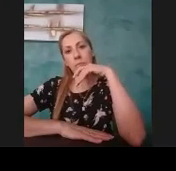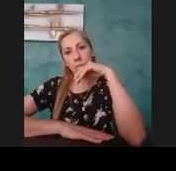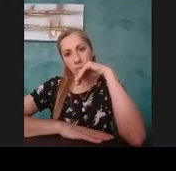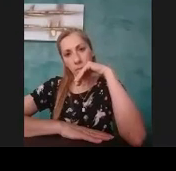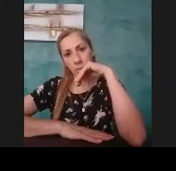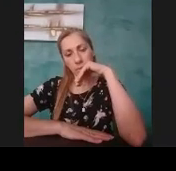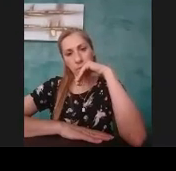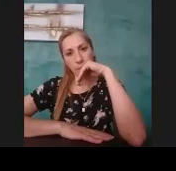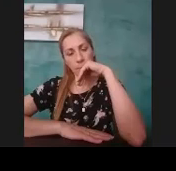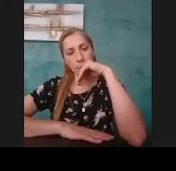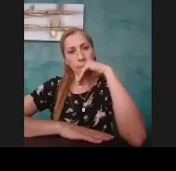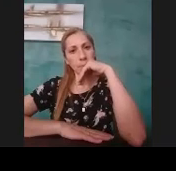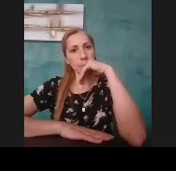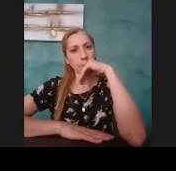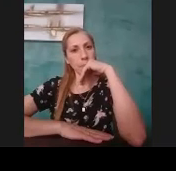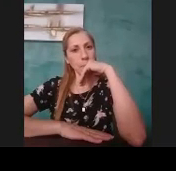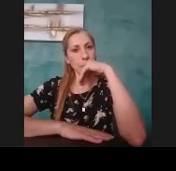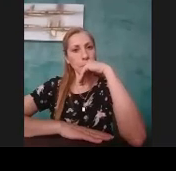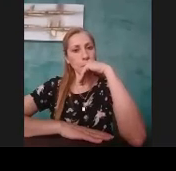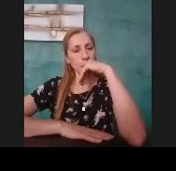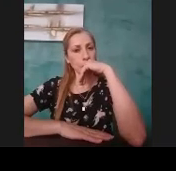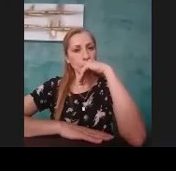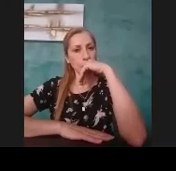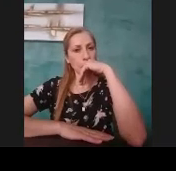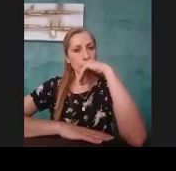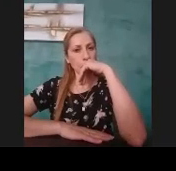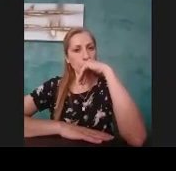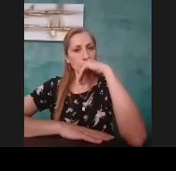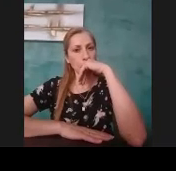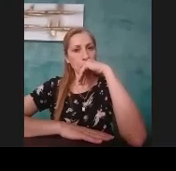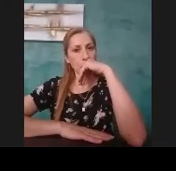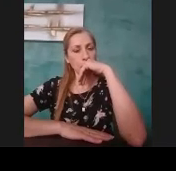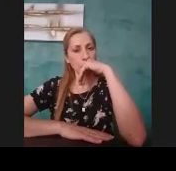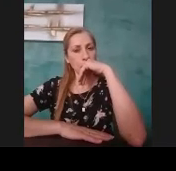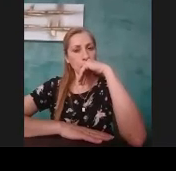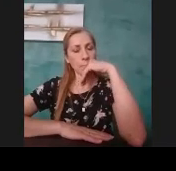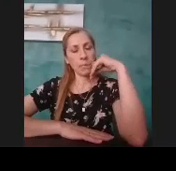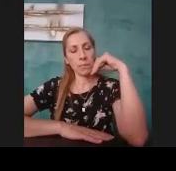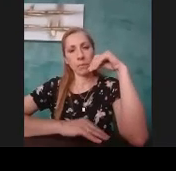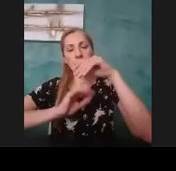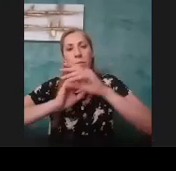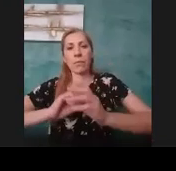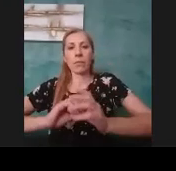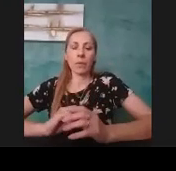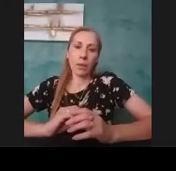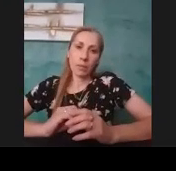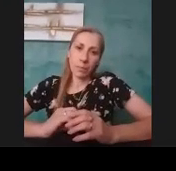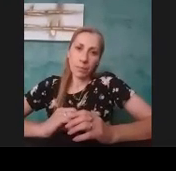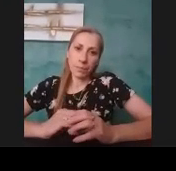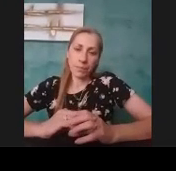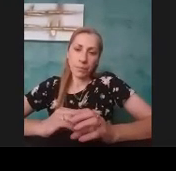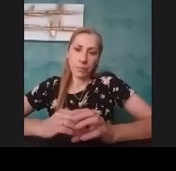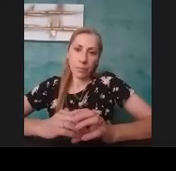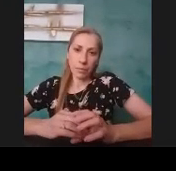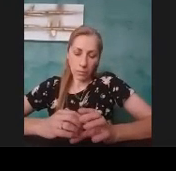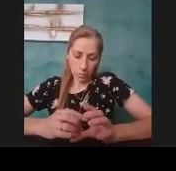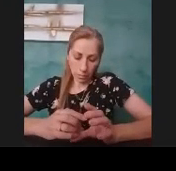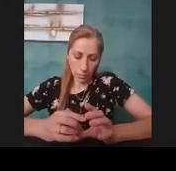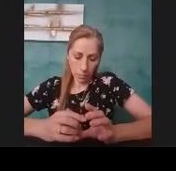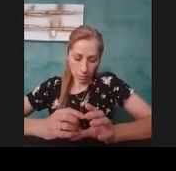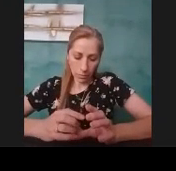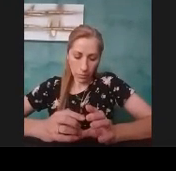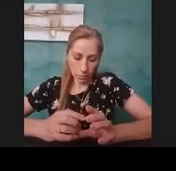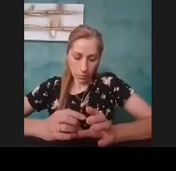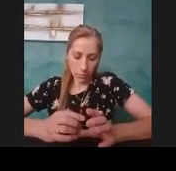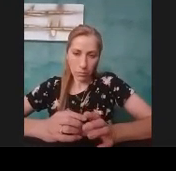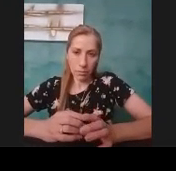podría, desde Andalgalá o Oscar desde Belén, pueden decir lo mismo que vos, exactamente lo